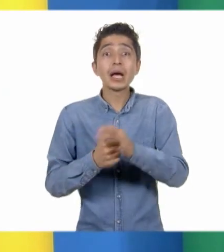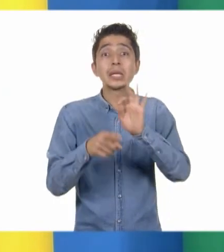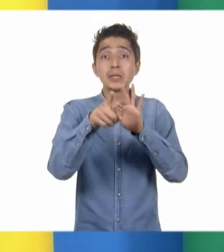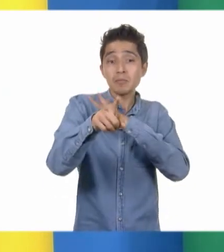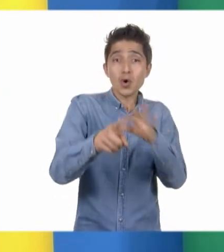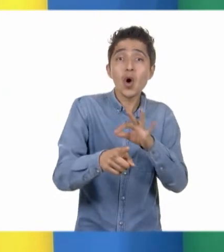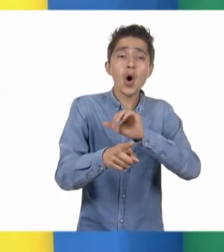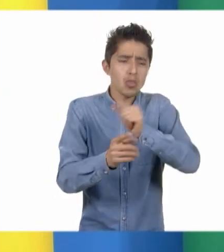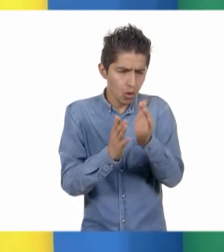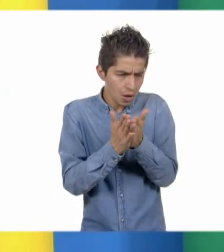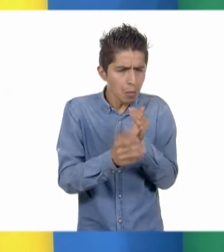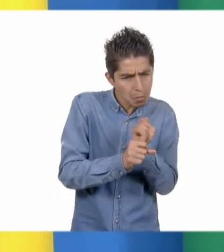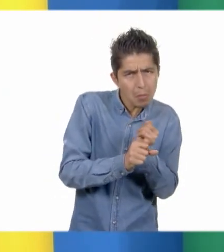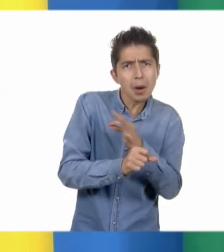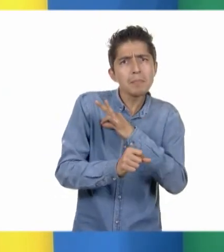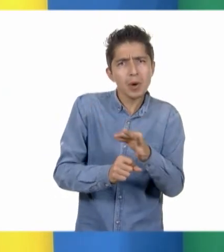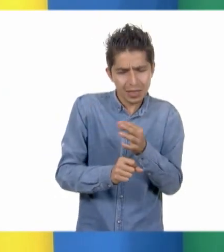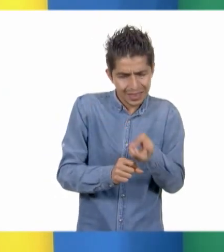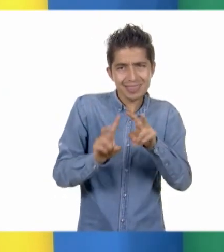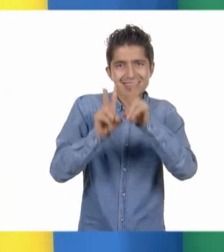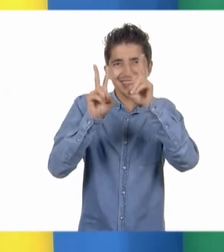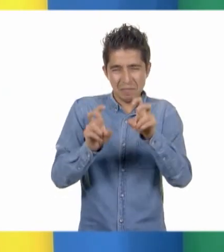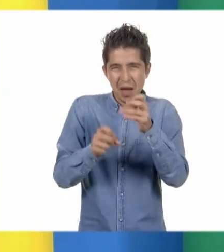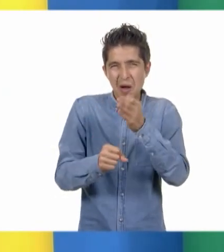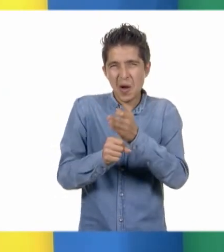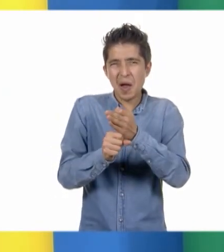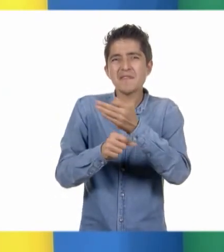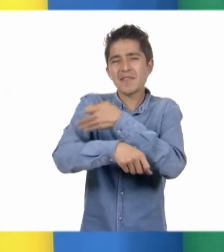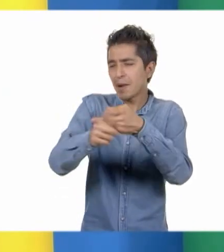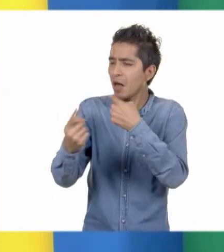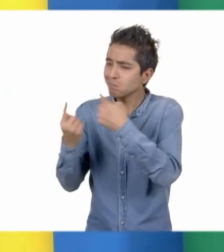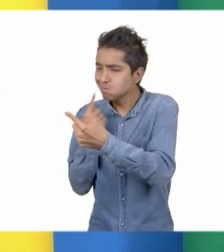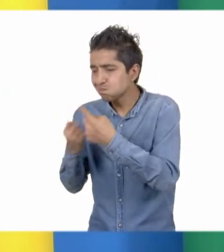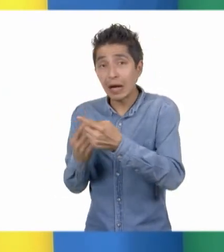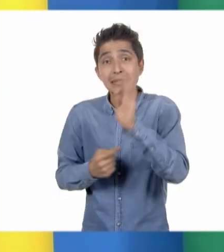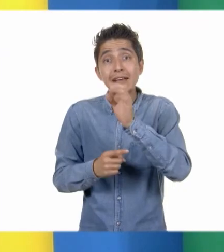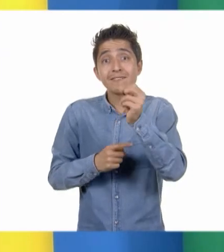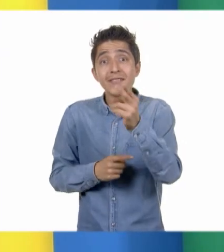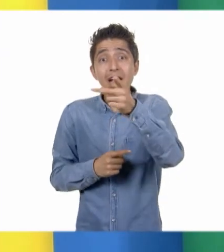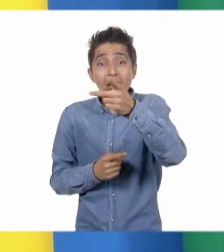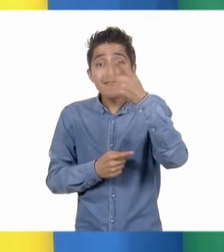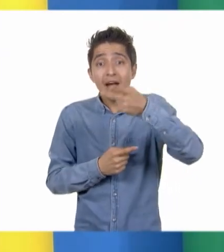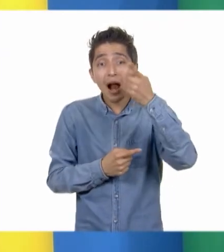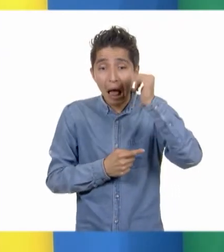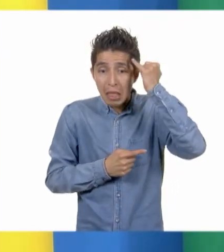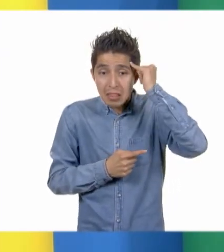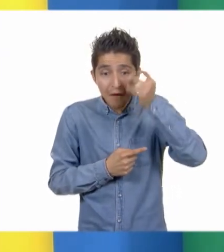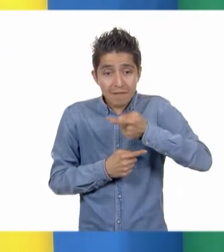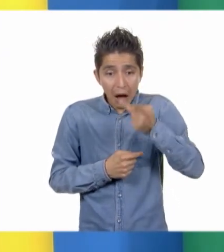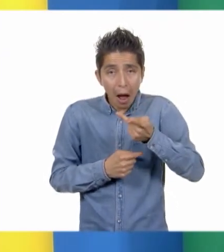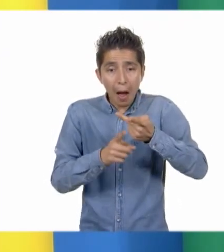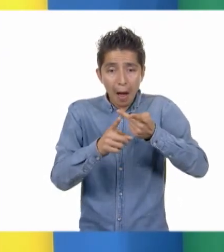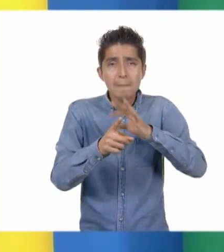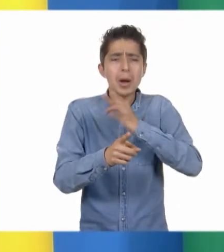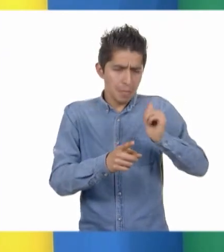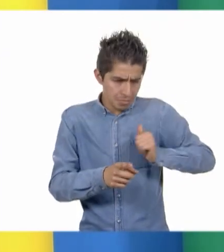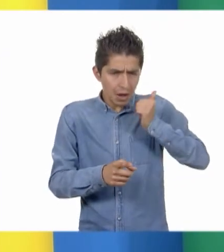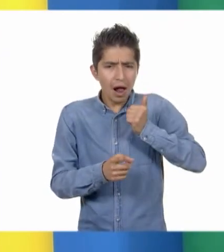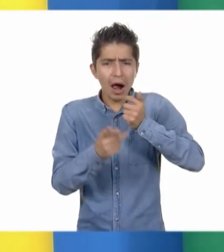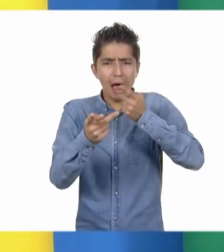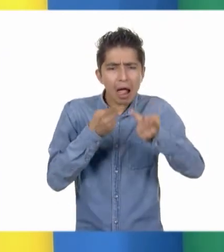posible, consulta otros libros y comenta el tema de hoy con tu familia. Si tienes la fortuna de hablar una lengua indígena, aprovecha también este momento